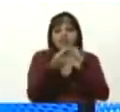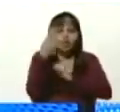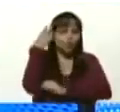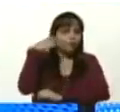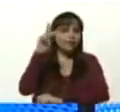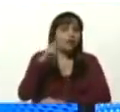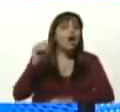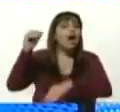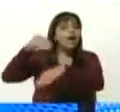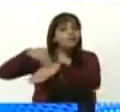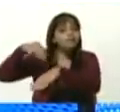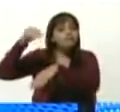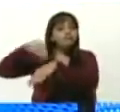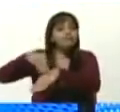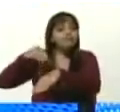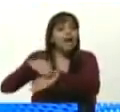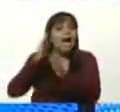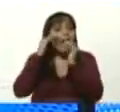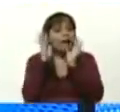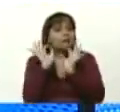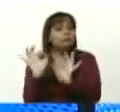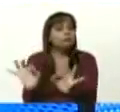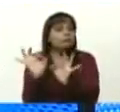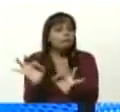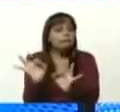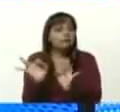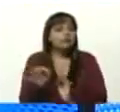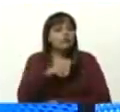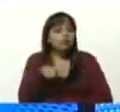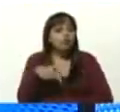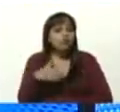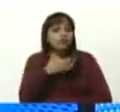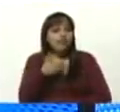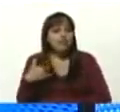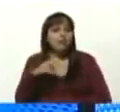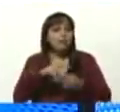¡Alerta, pues! ¡Pendiente! Nosotros lo que queremos es paz, diálogo.